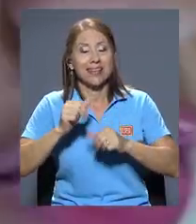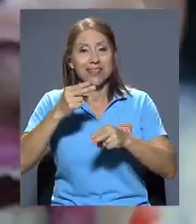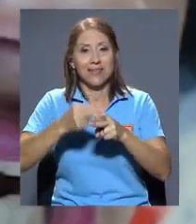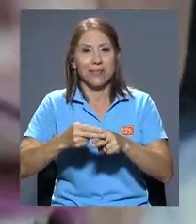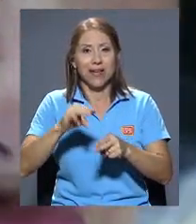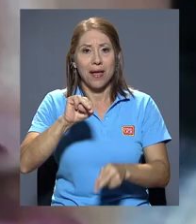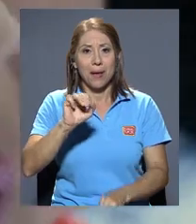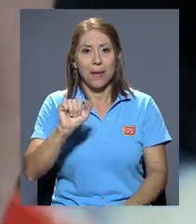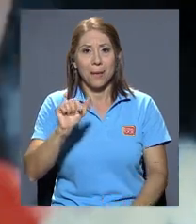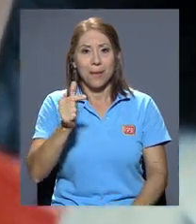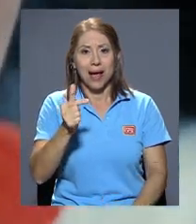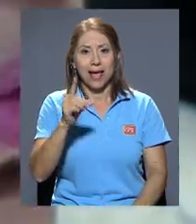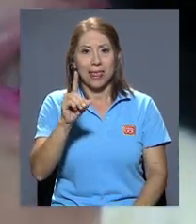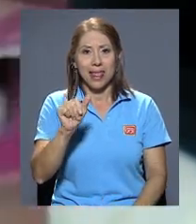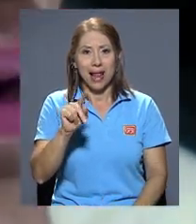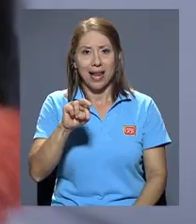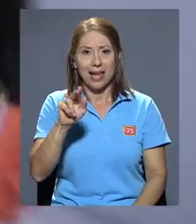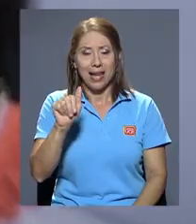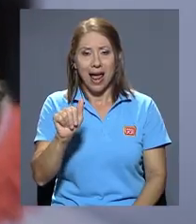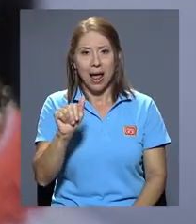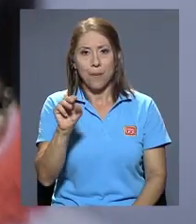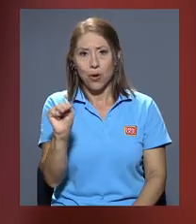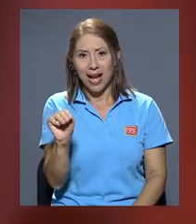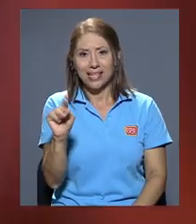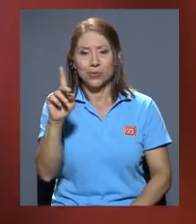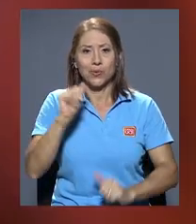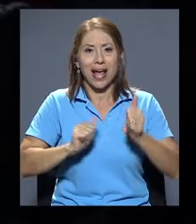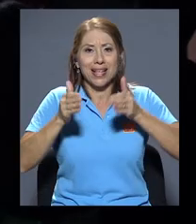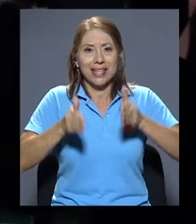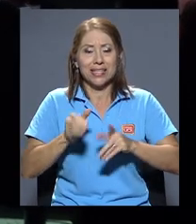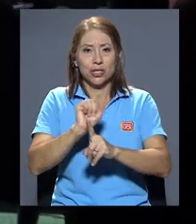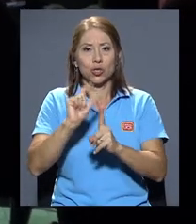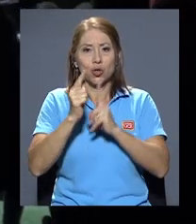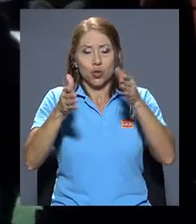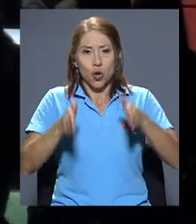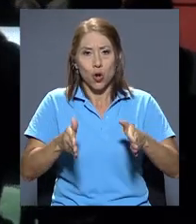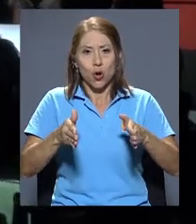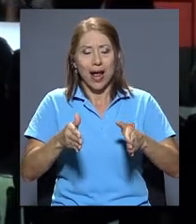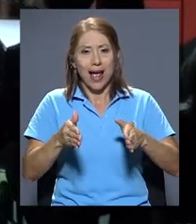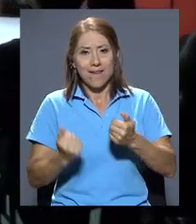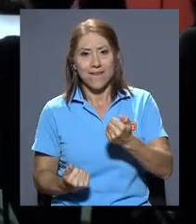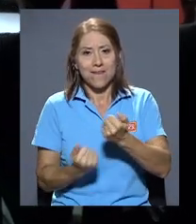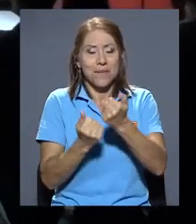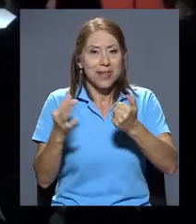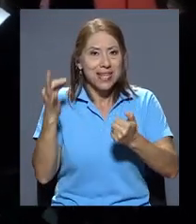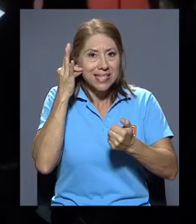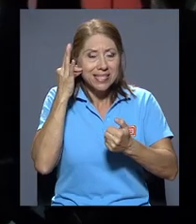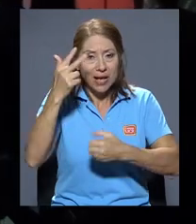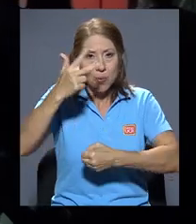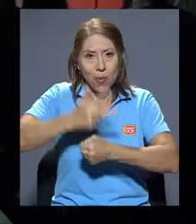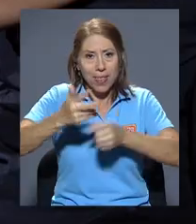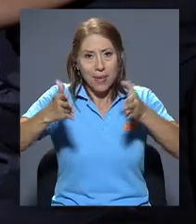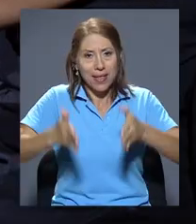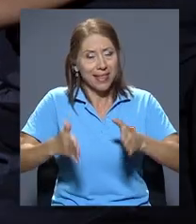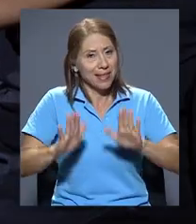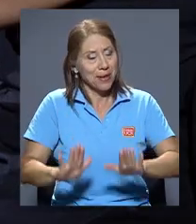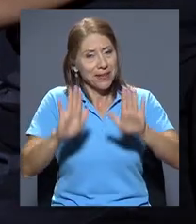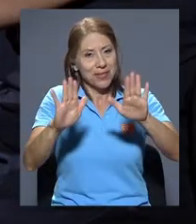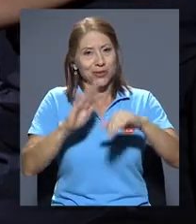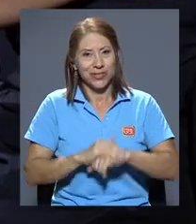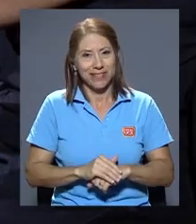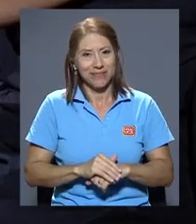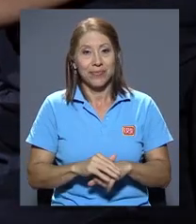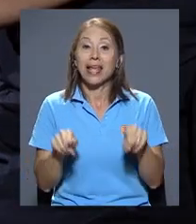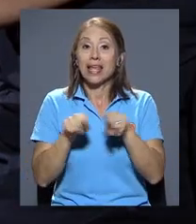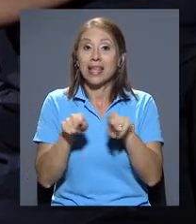actriz, socióloga feminista guatemalteca, maravillosa. Y sumado a ello, tenemos otra